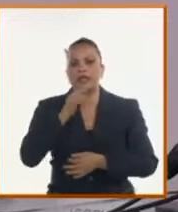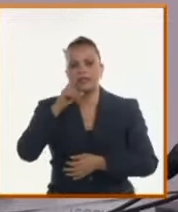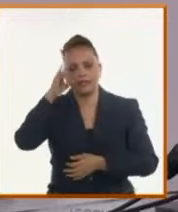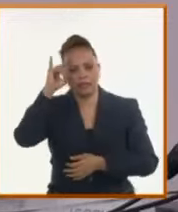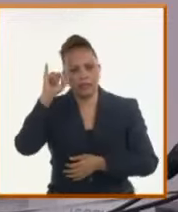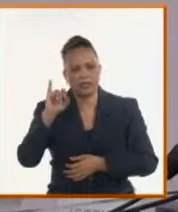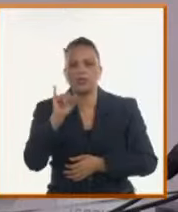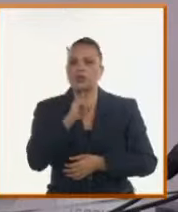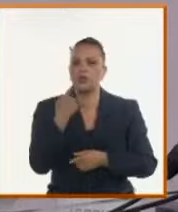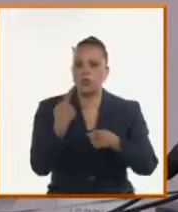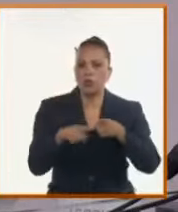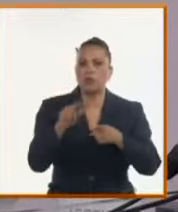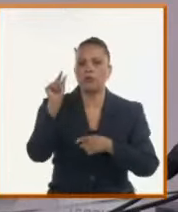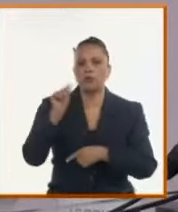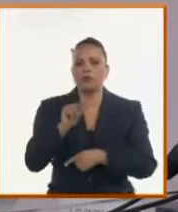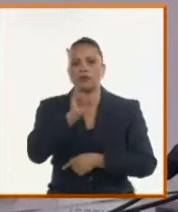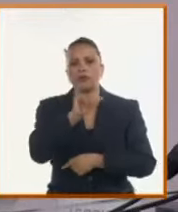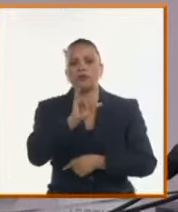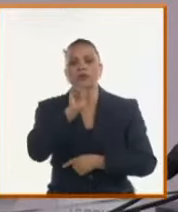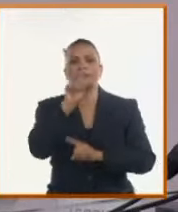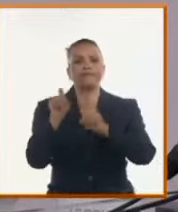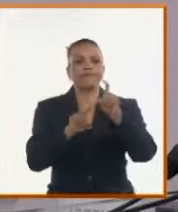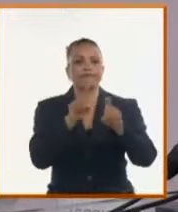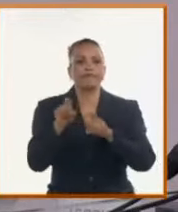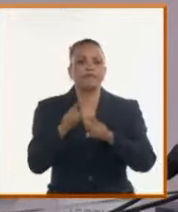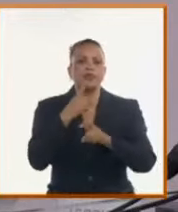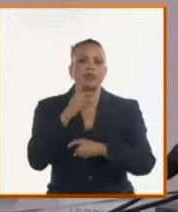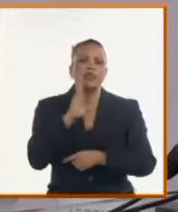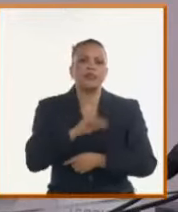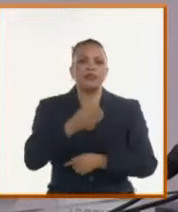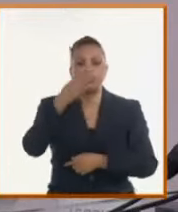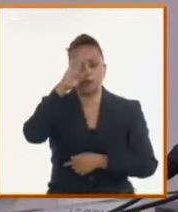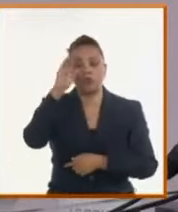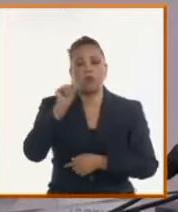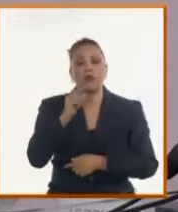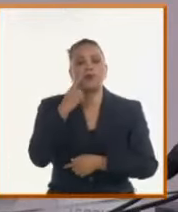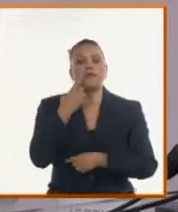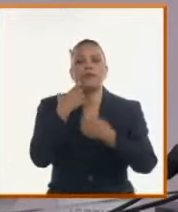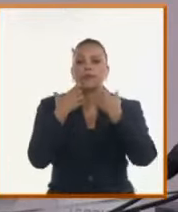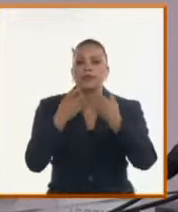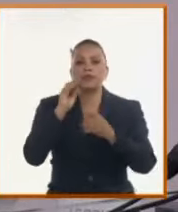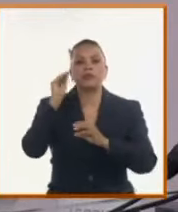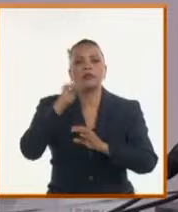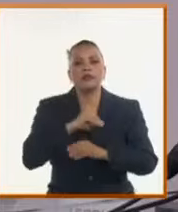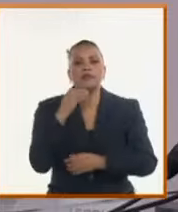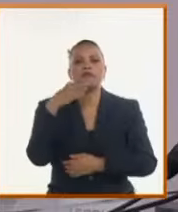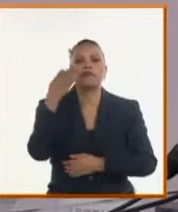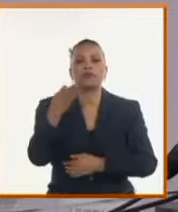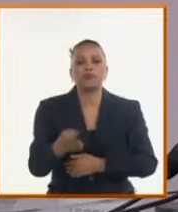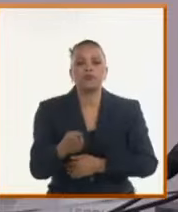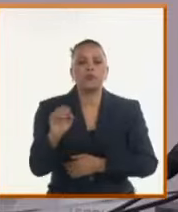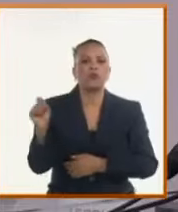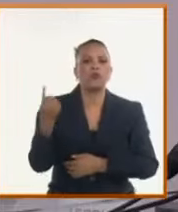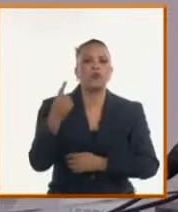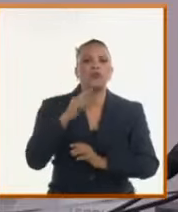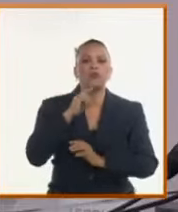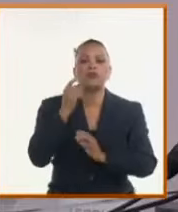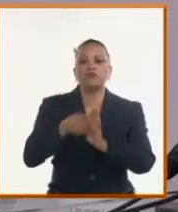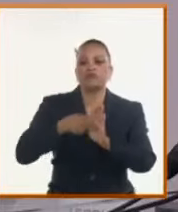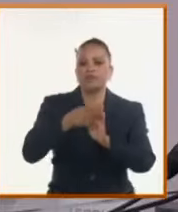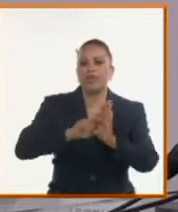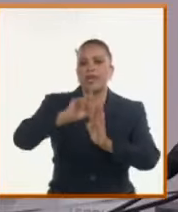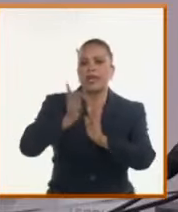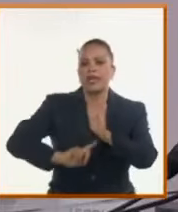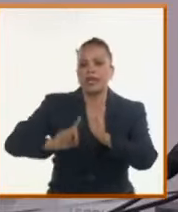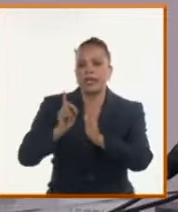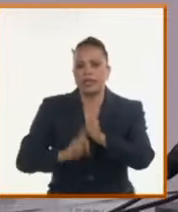quien a través del correo nos dice que para muchos cubanos sería importante conocer qué pasa y cuál es el futuro del único tren eléctrico de cuba El conocido